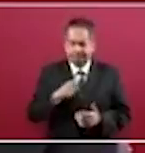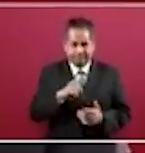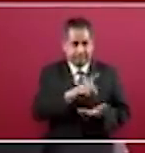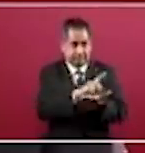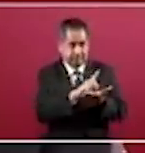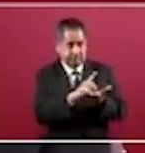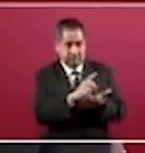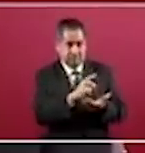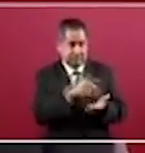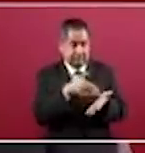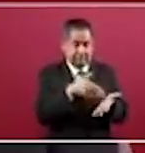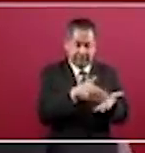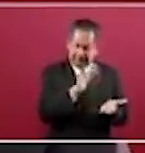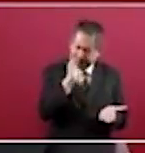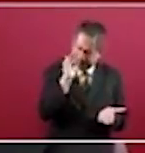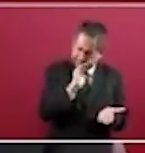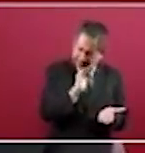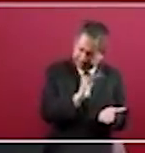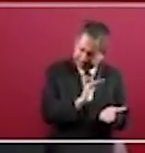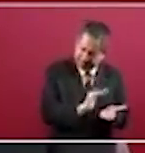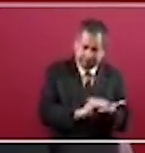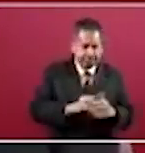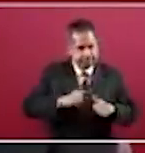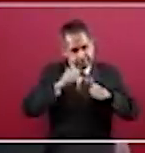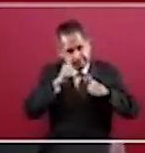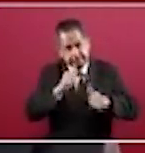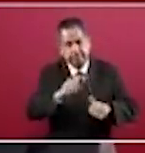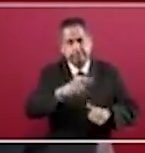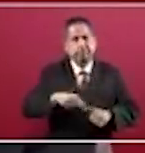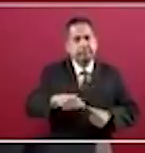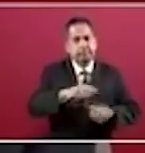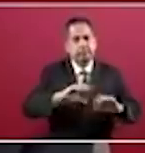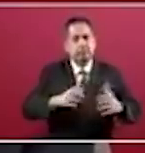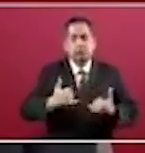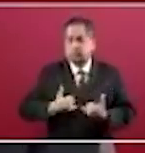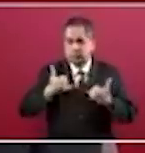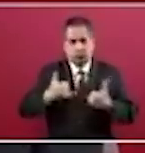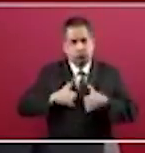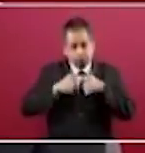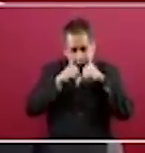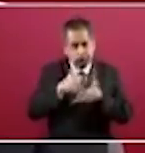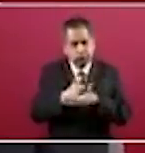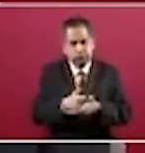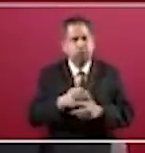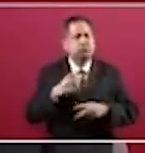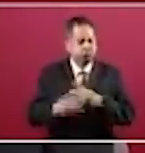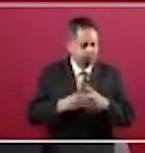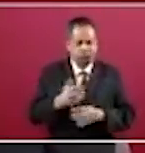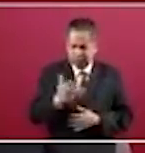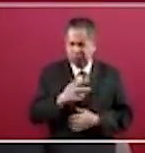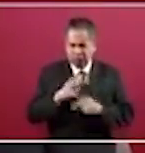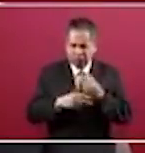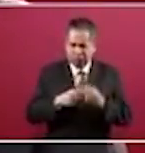bajar el consumo de droga, o sea, y tenemos que atender a los jóvenes. Y lo vamos a